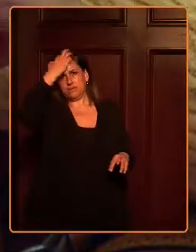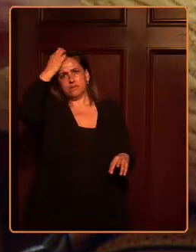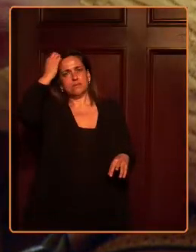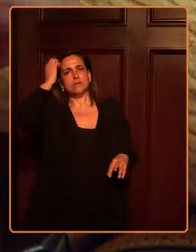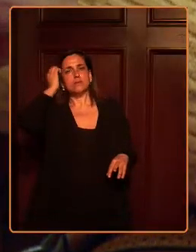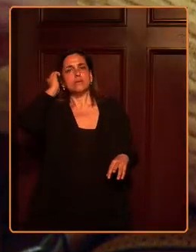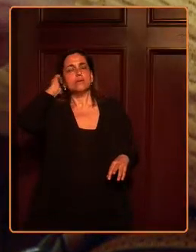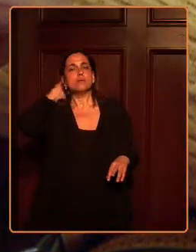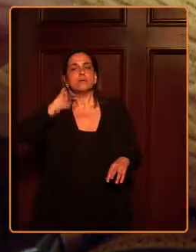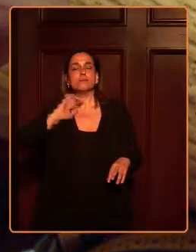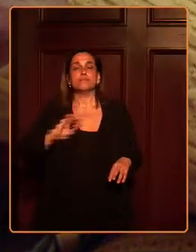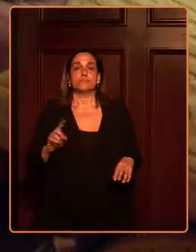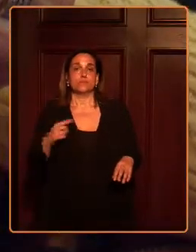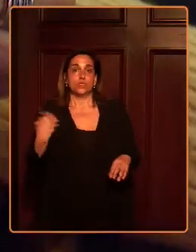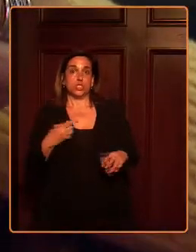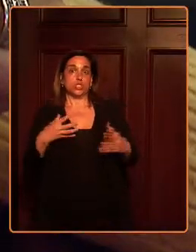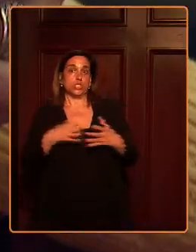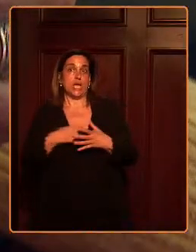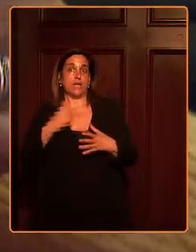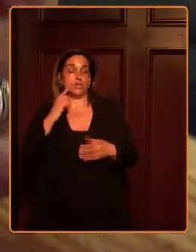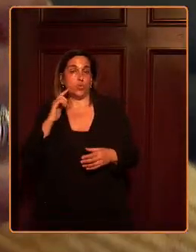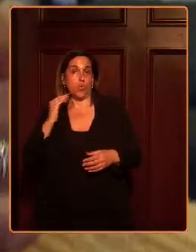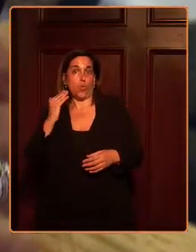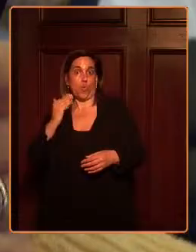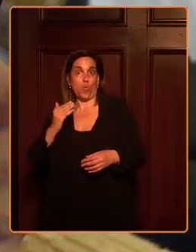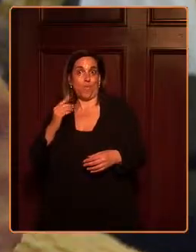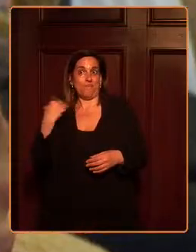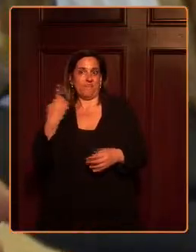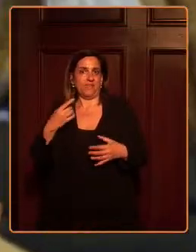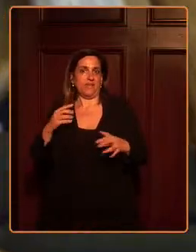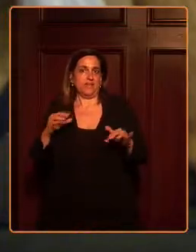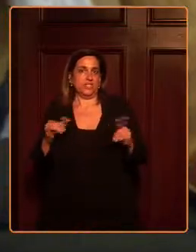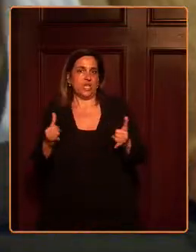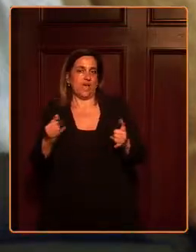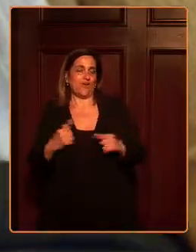solo quería reflexionar otra cosita más, porque mientras